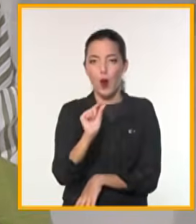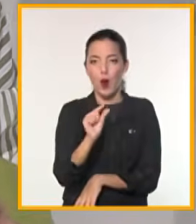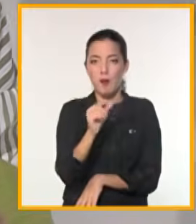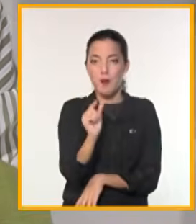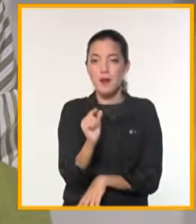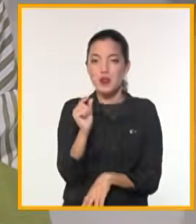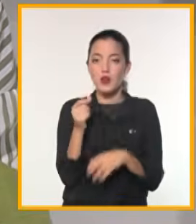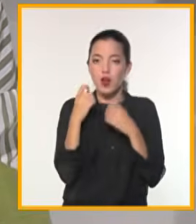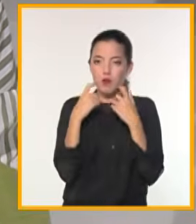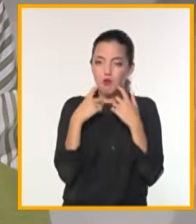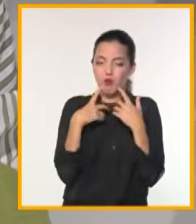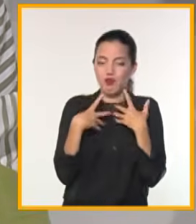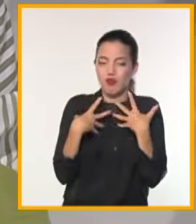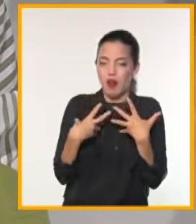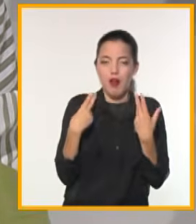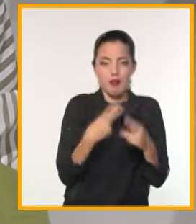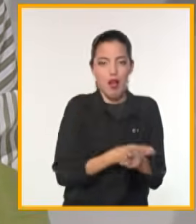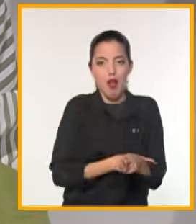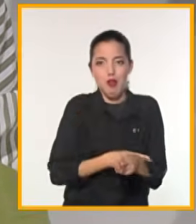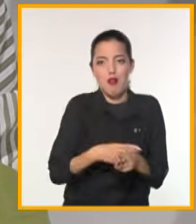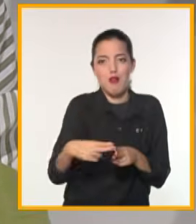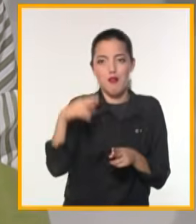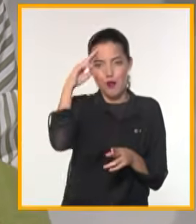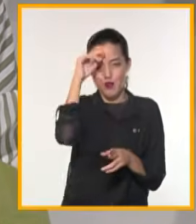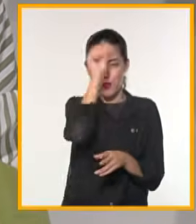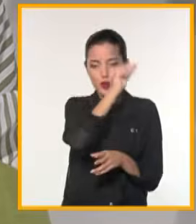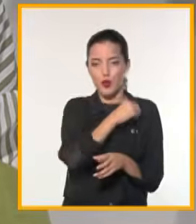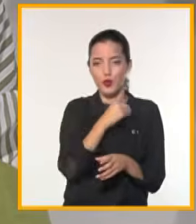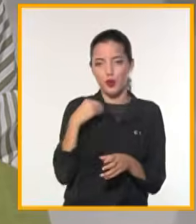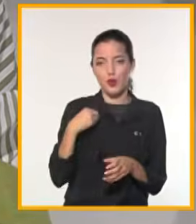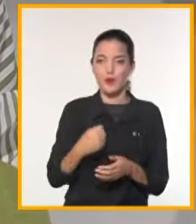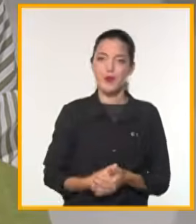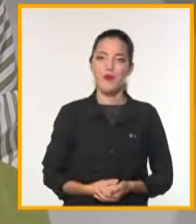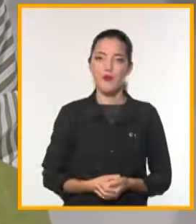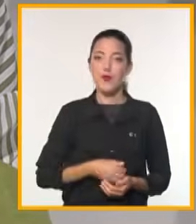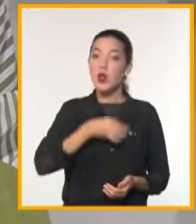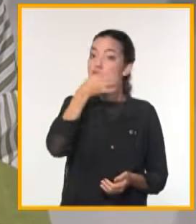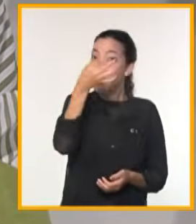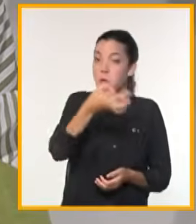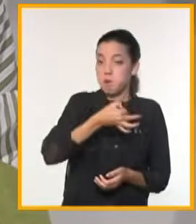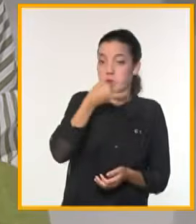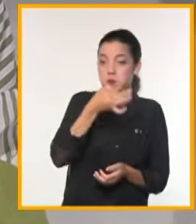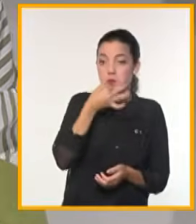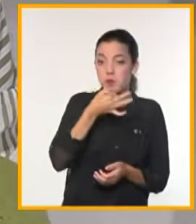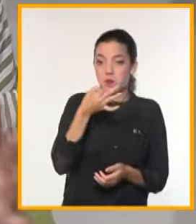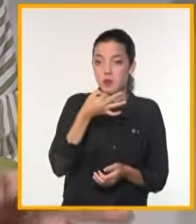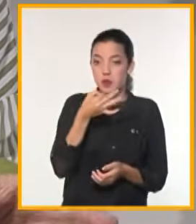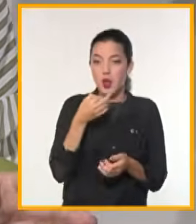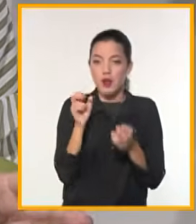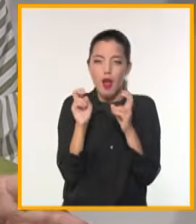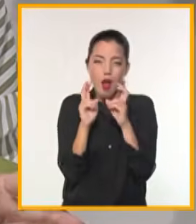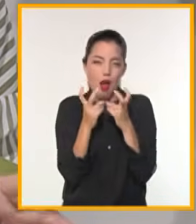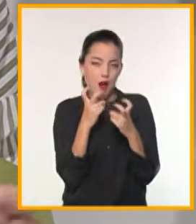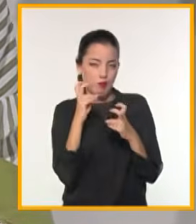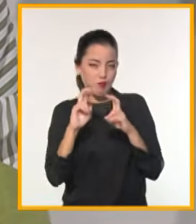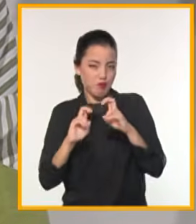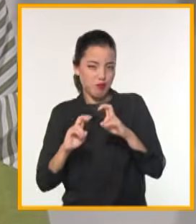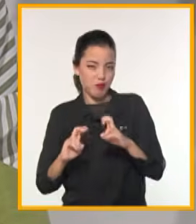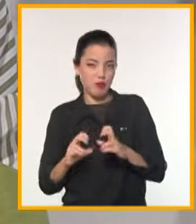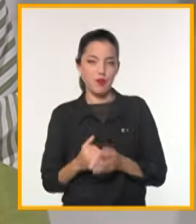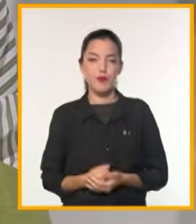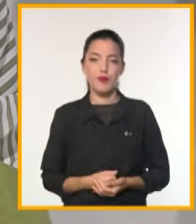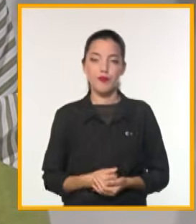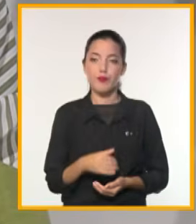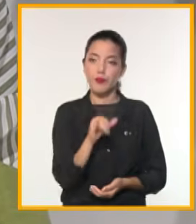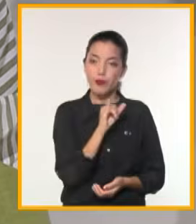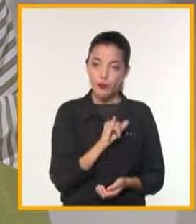héroe de la medicina cubana, y esto lo confirmamos a través de varias entrevistas. Entre todas las entrevistas que hicimos, yo